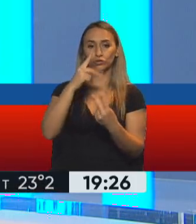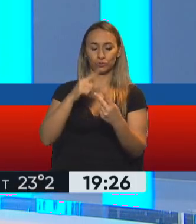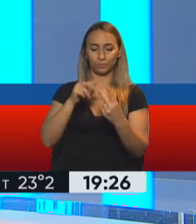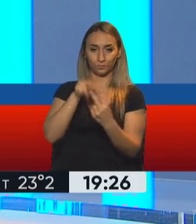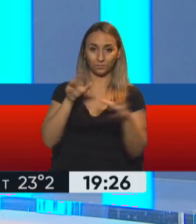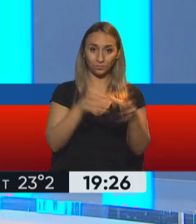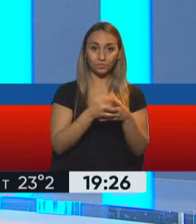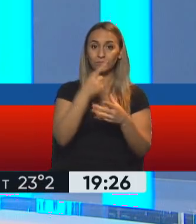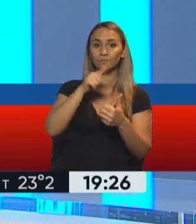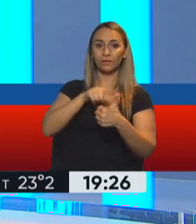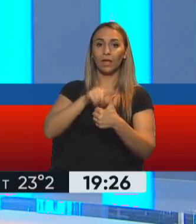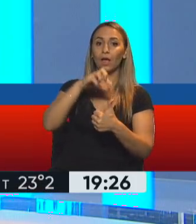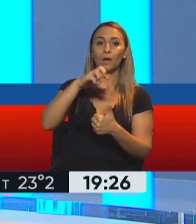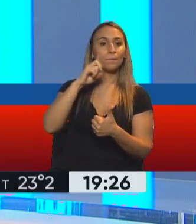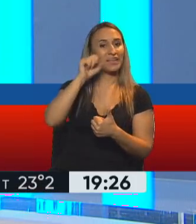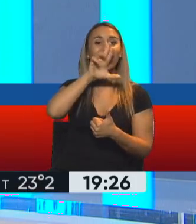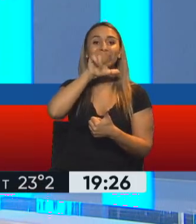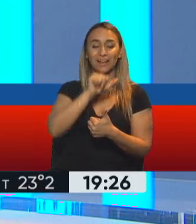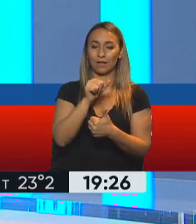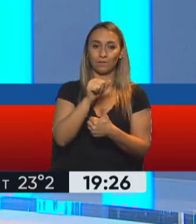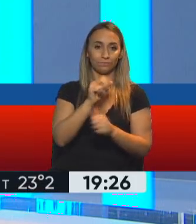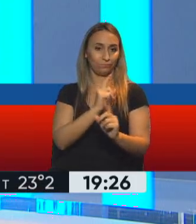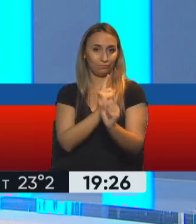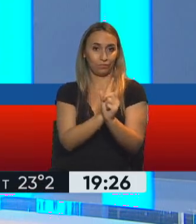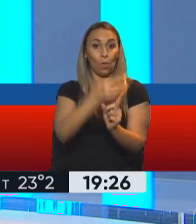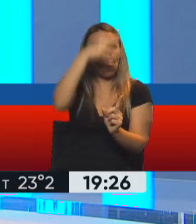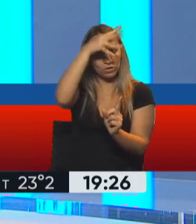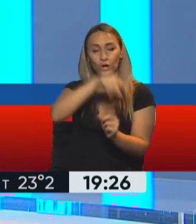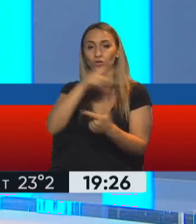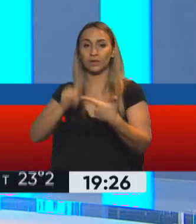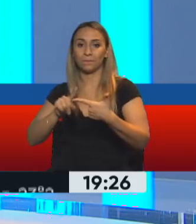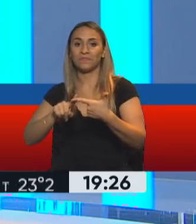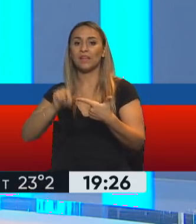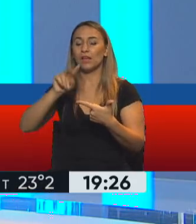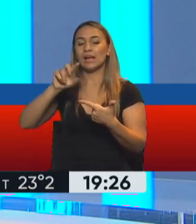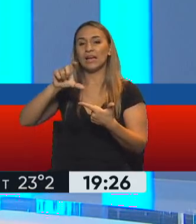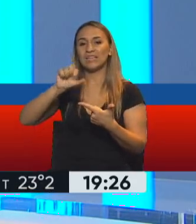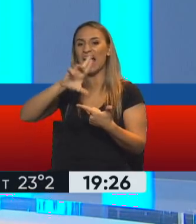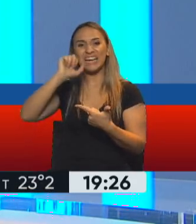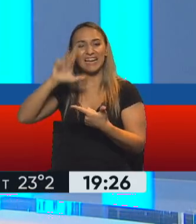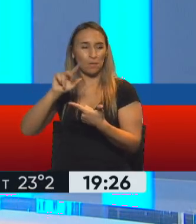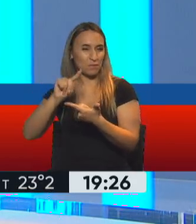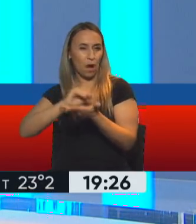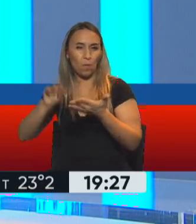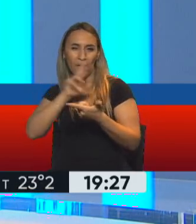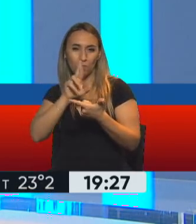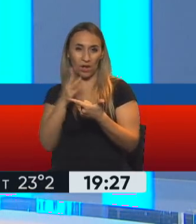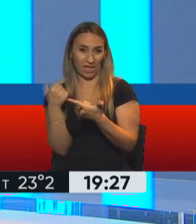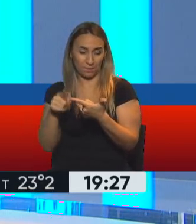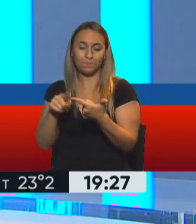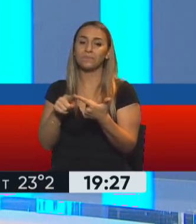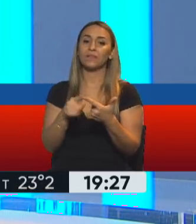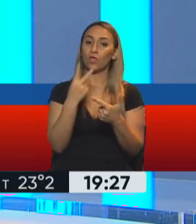encabeza Tagliapietra, que es quien se cruzó con Patricia Bullrich, la otra es Valeria Carreras, a quien recién entrevistaron nuestros compañeros. Se acusaron